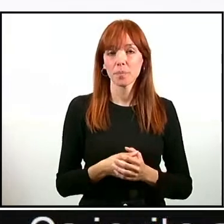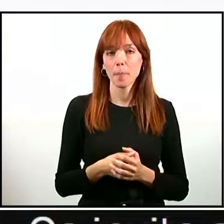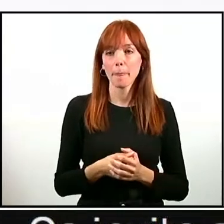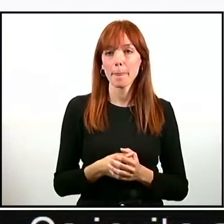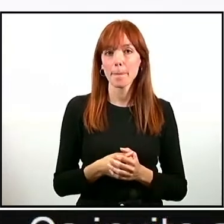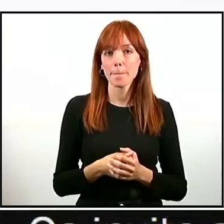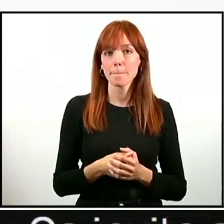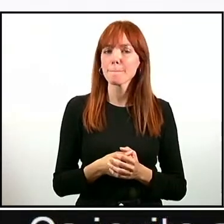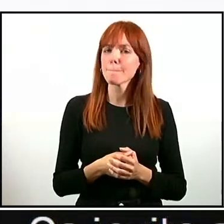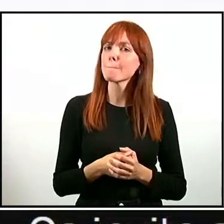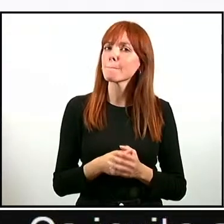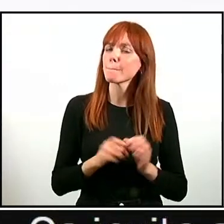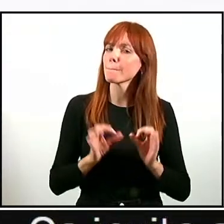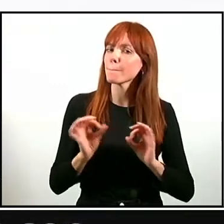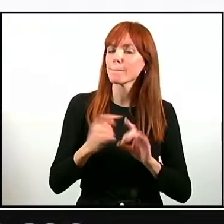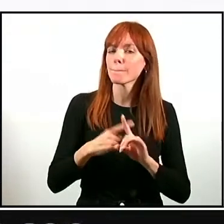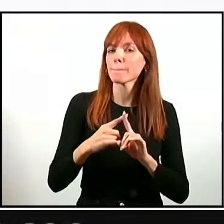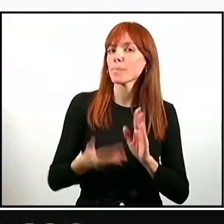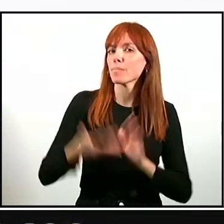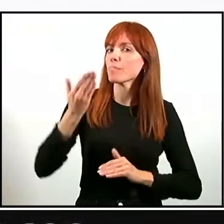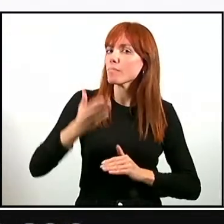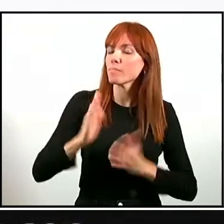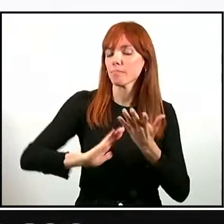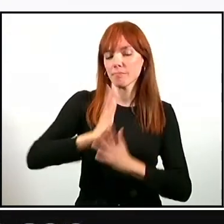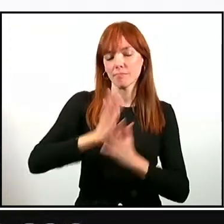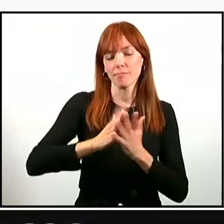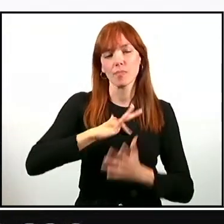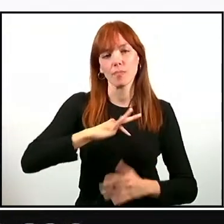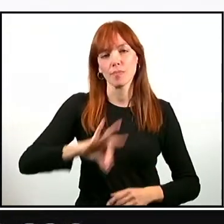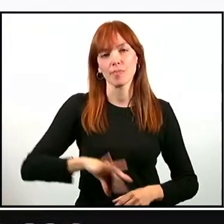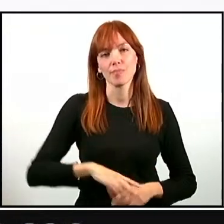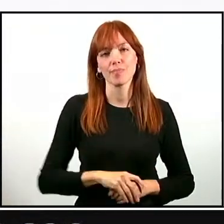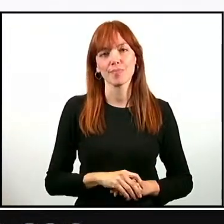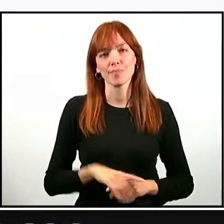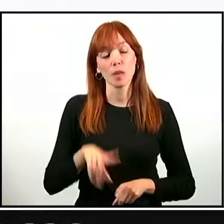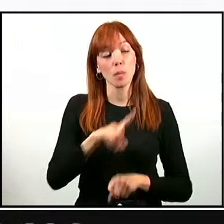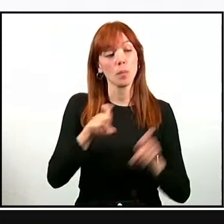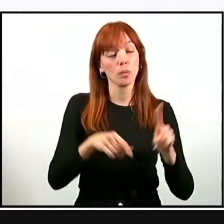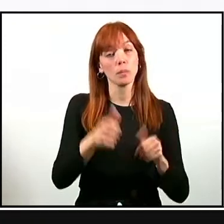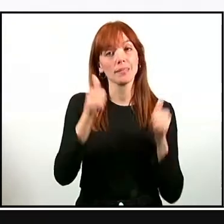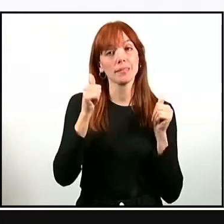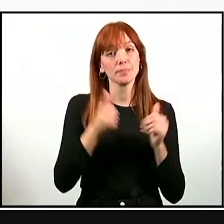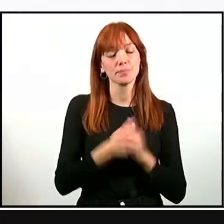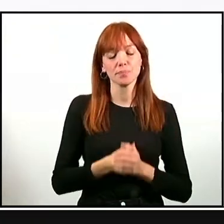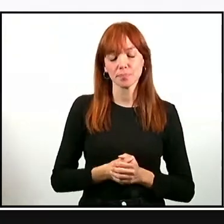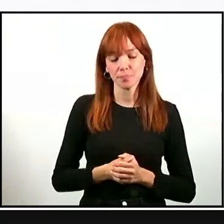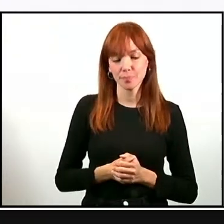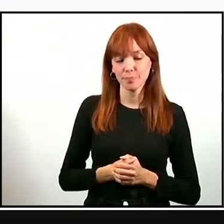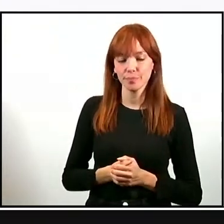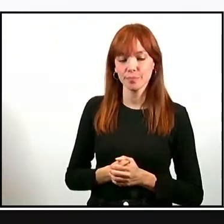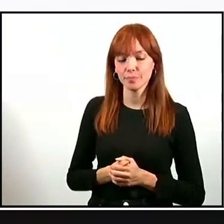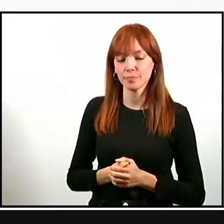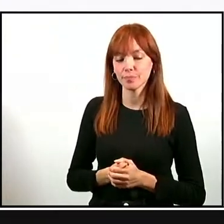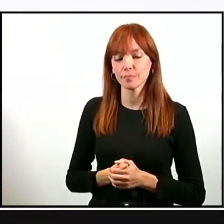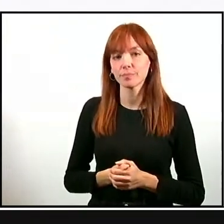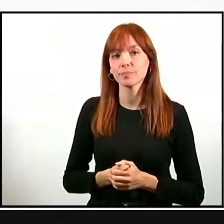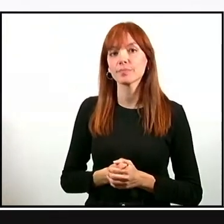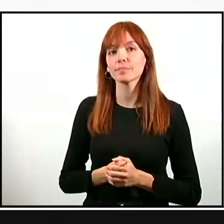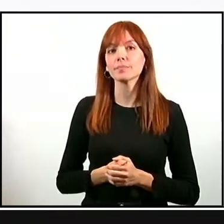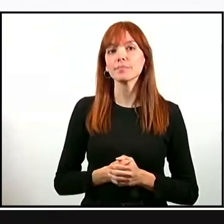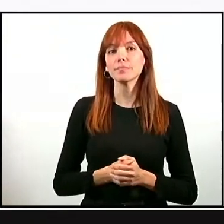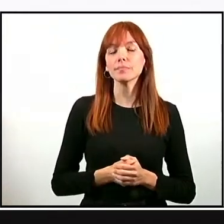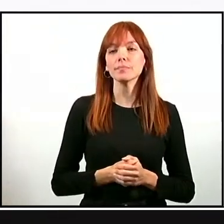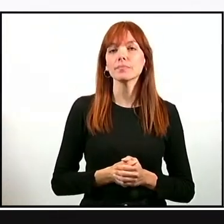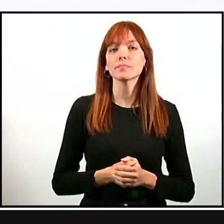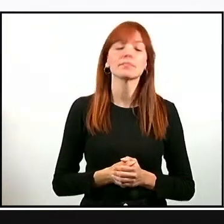son especialmente sensibles para que pueda haber incendios. ¿Más preguntas? Sí, entiendo que es recomendación, que